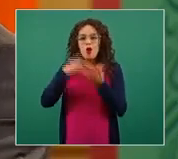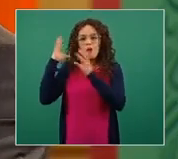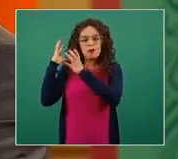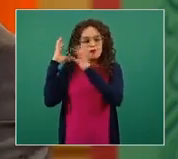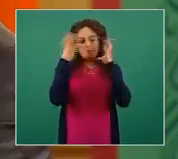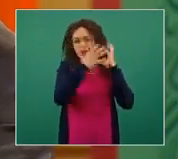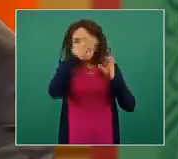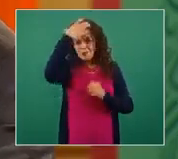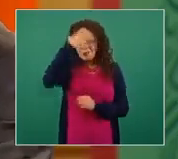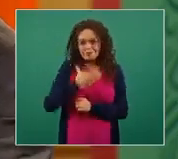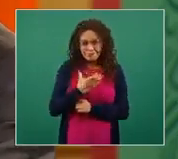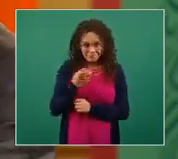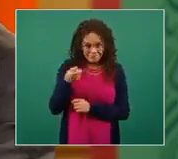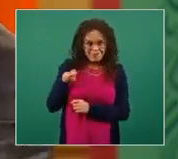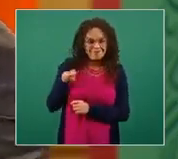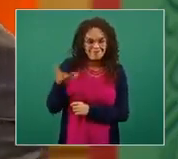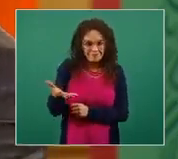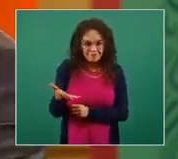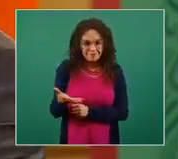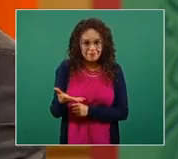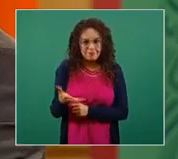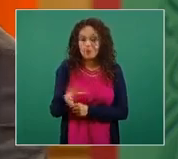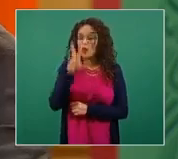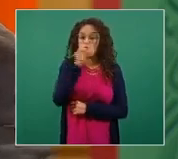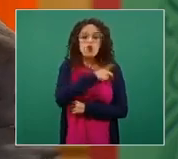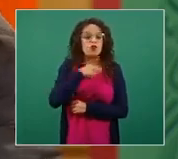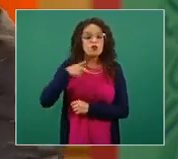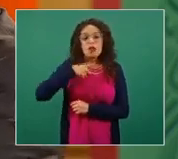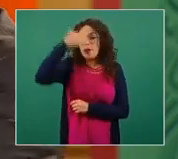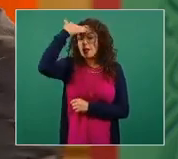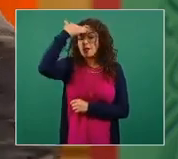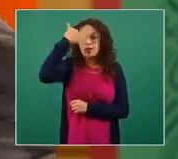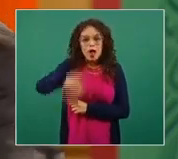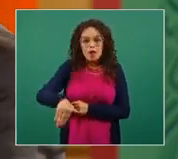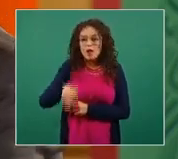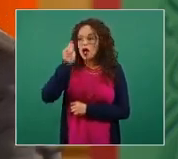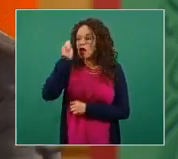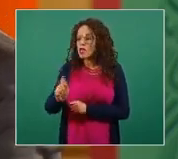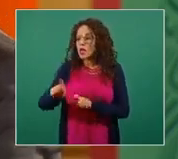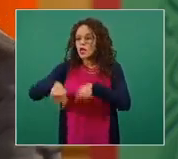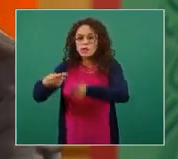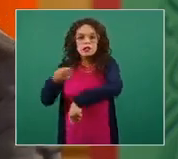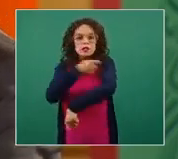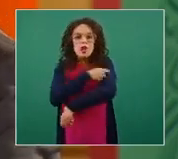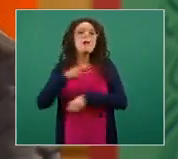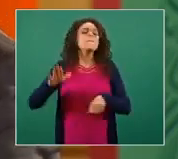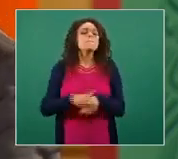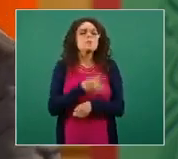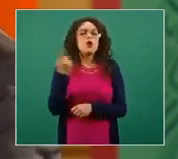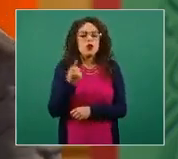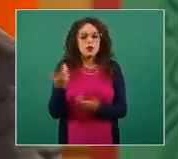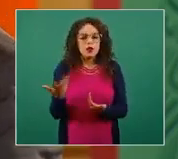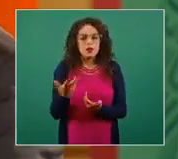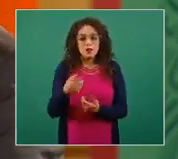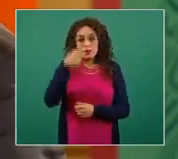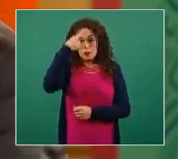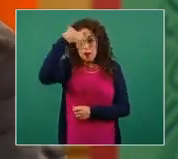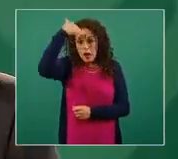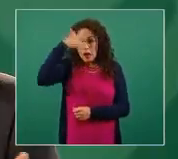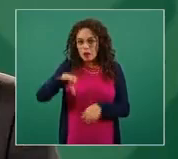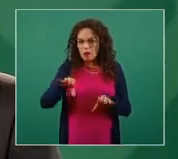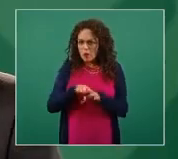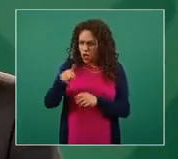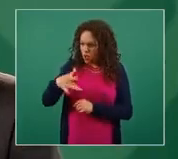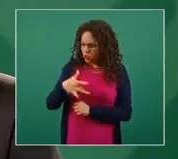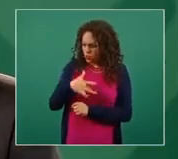¿Por qué se requiere que no se sepa qué le tocó? Porque la identificación de los síntomas propios de la enfermedad podría